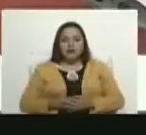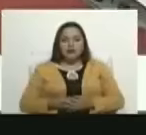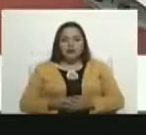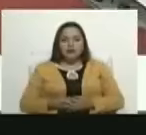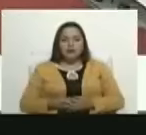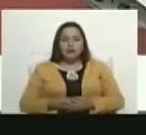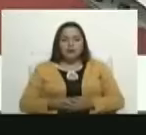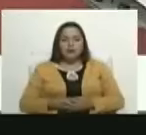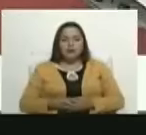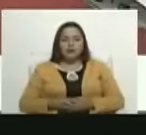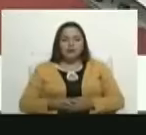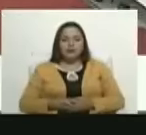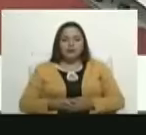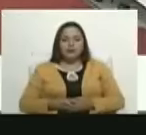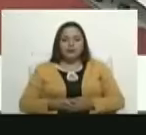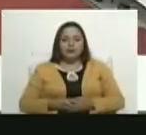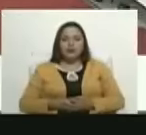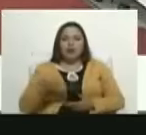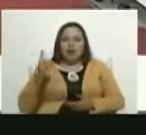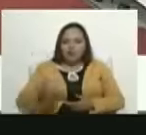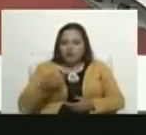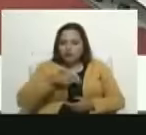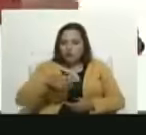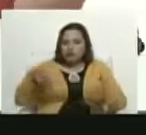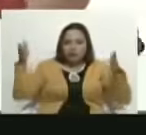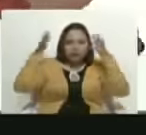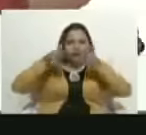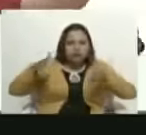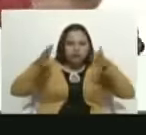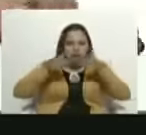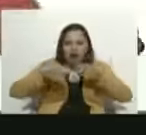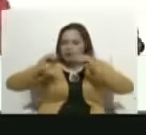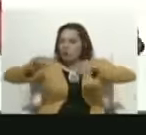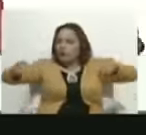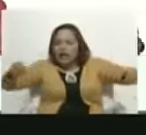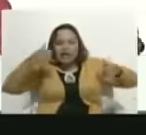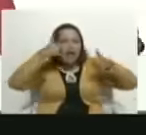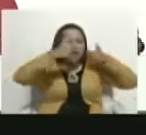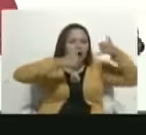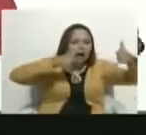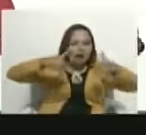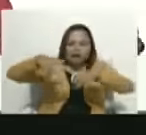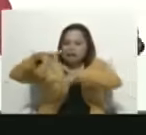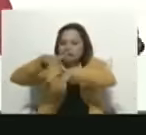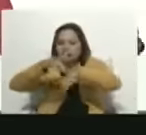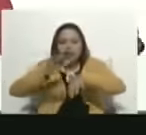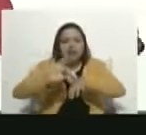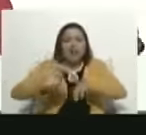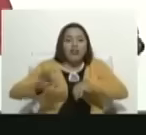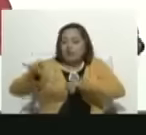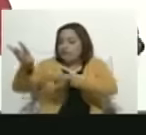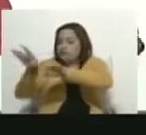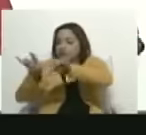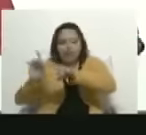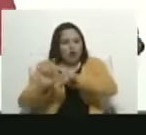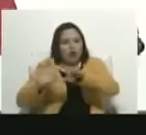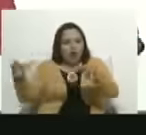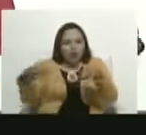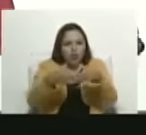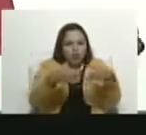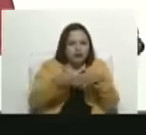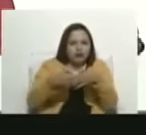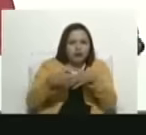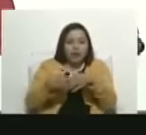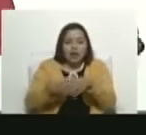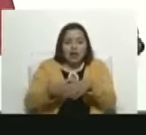Y hemos dado instrucciones, y así ha sido, pues, llamar, convocar, sin sectarismo de ningún tipo. Con la patria no puede haber